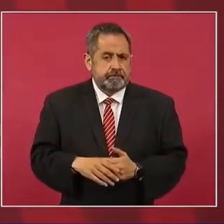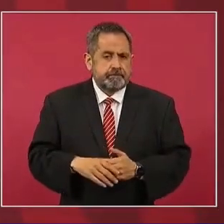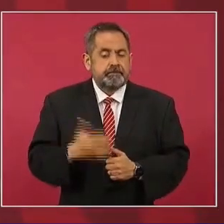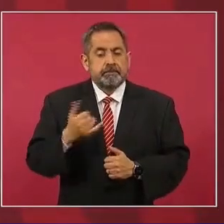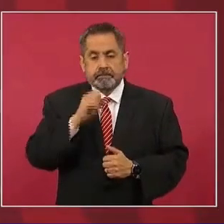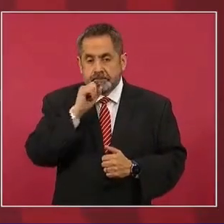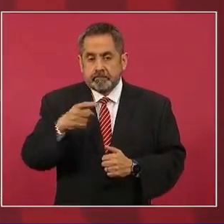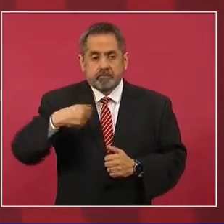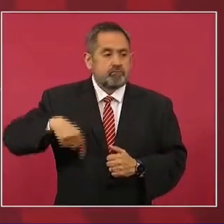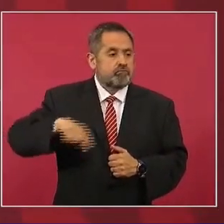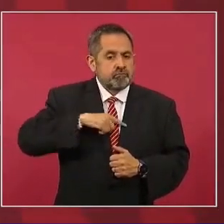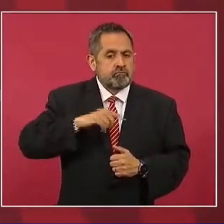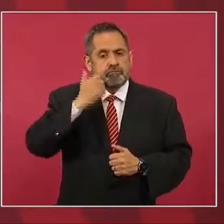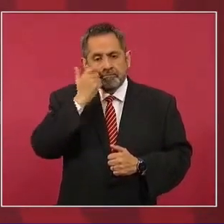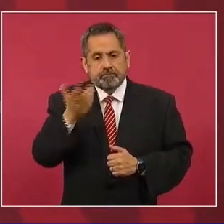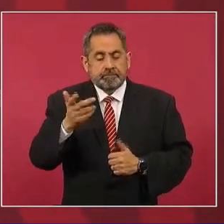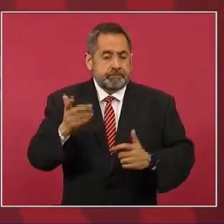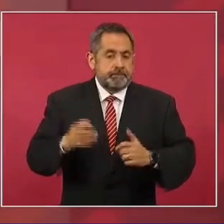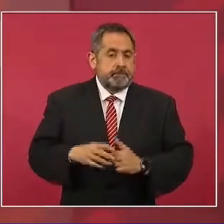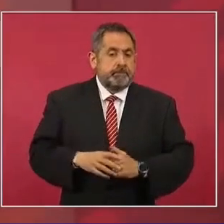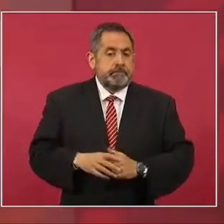y nosotros queremos